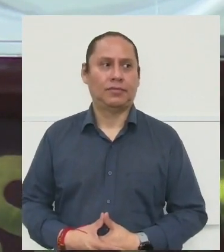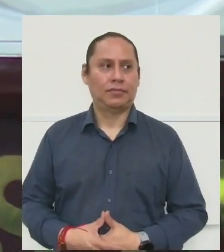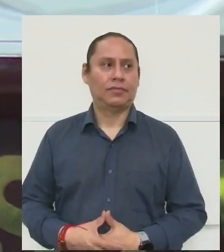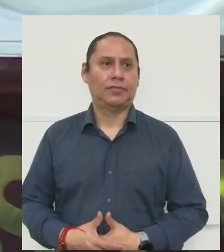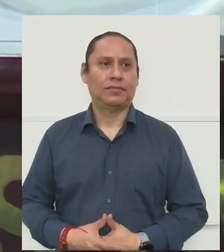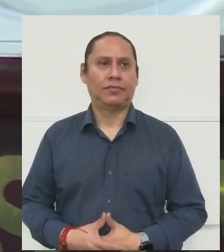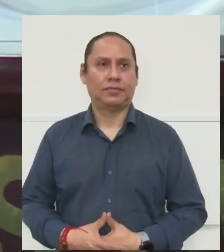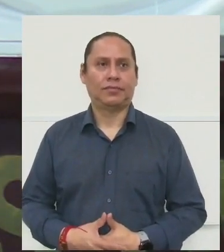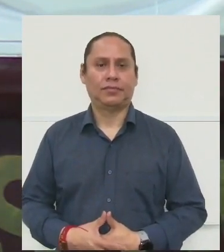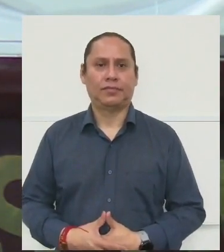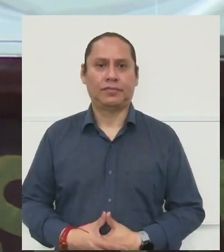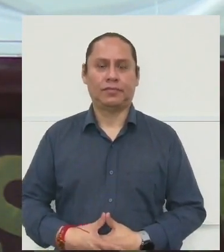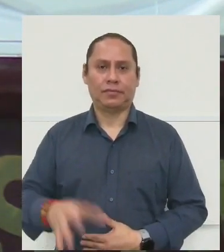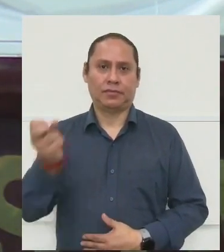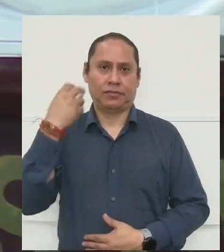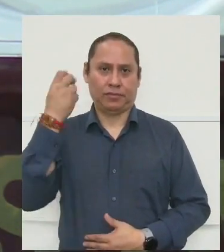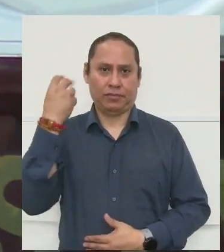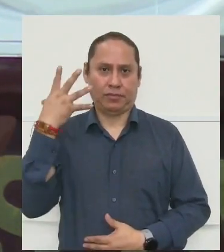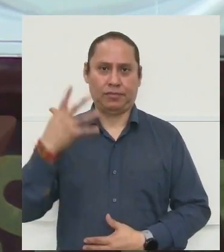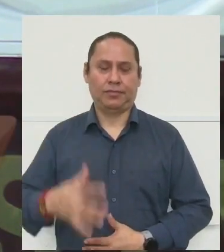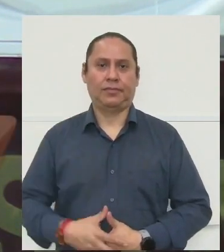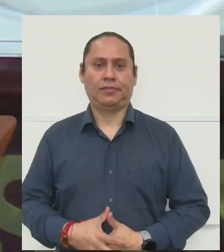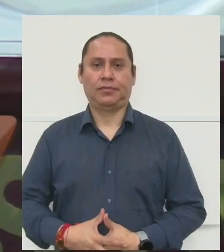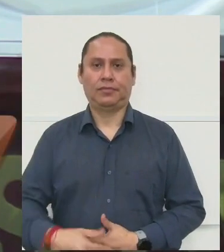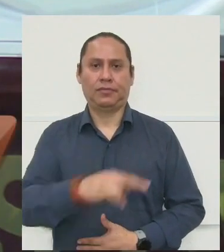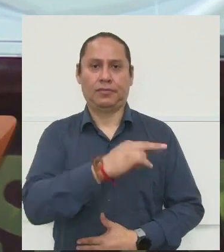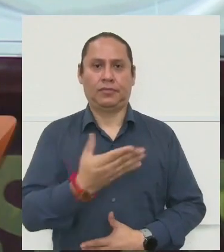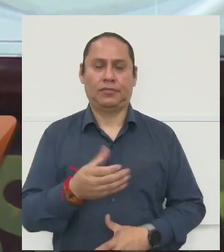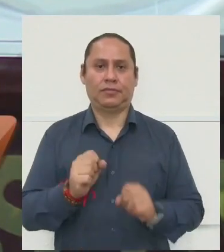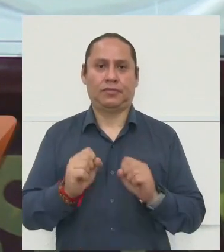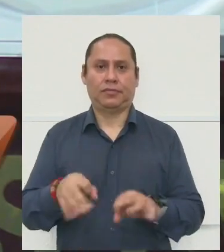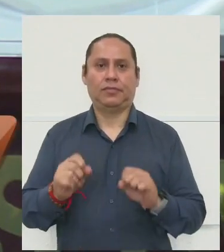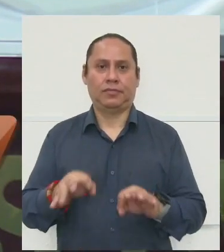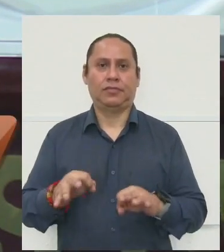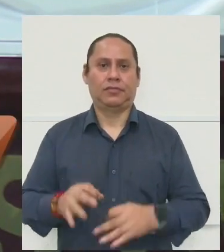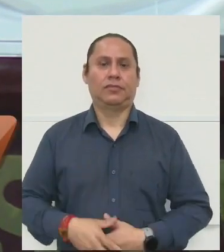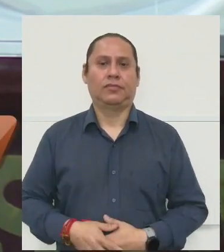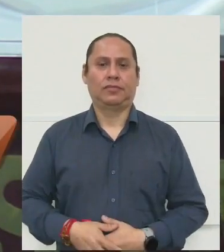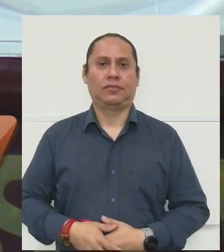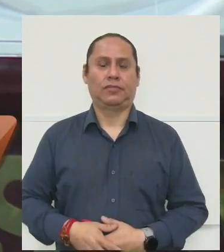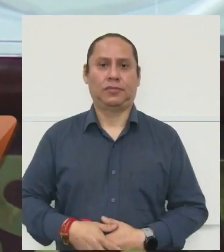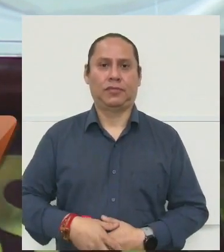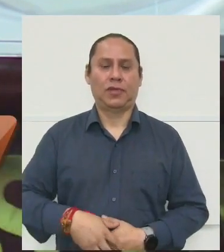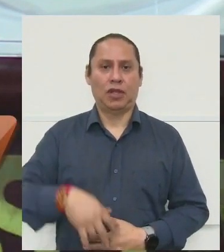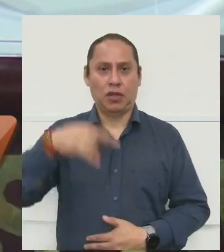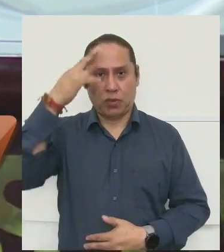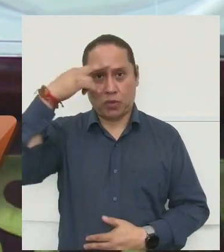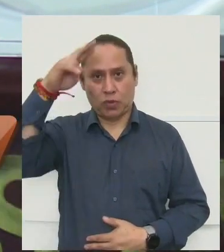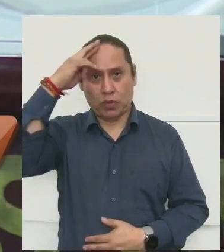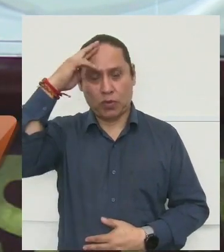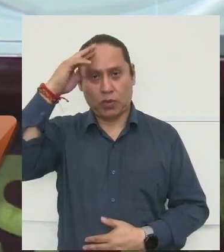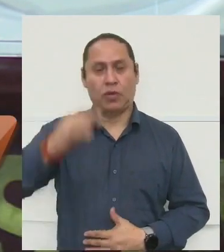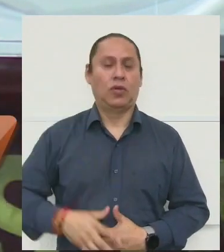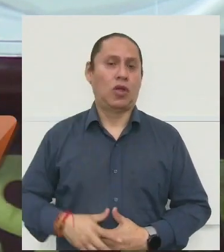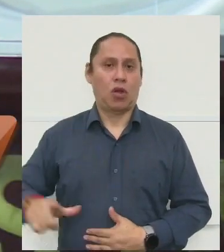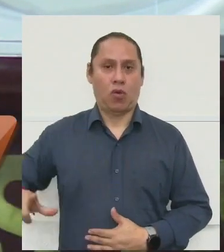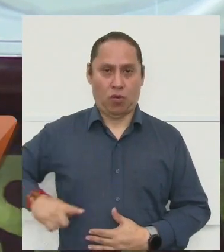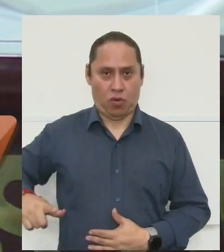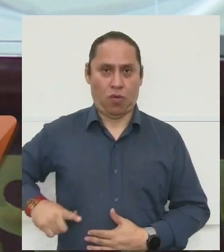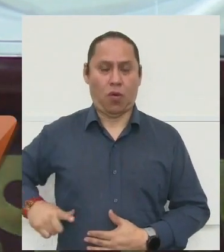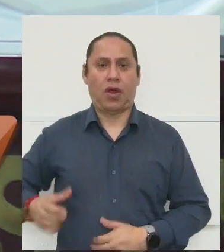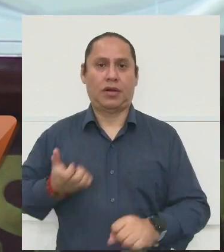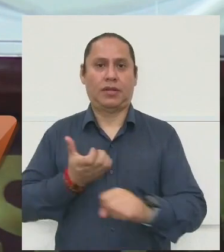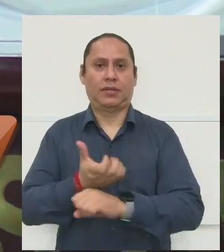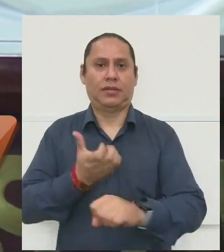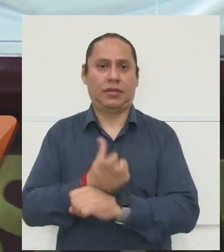retirarse honorable asamblea recibimos oficio signado por el Dr rutilo Escandón cadenas gobernador